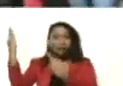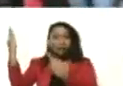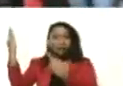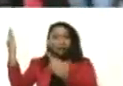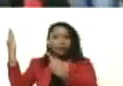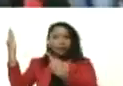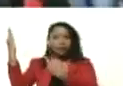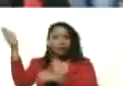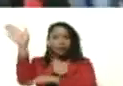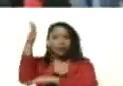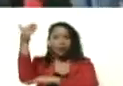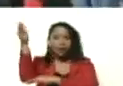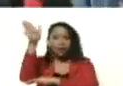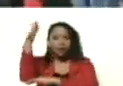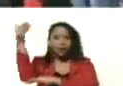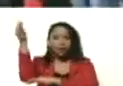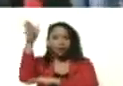hermano Jorge,